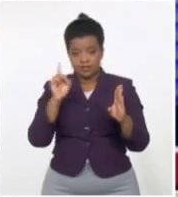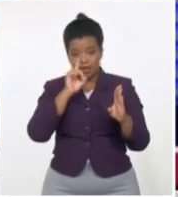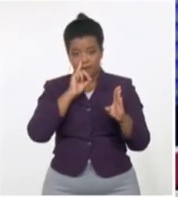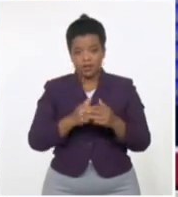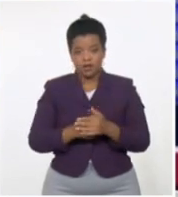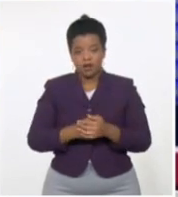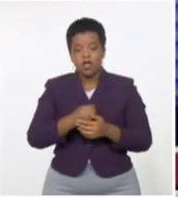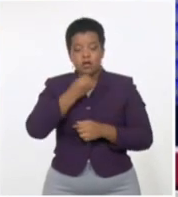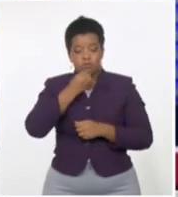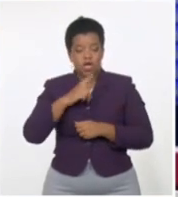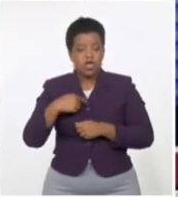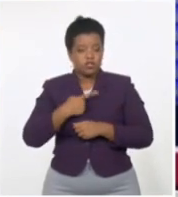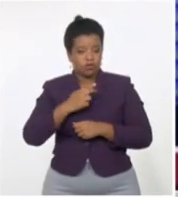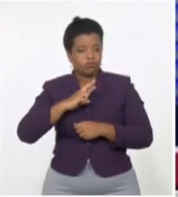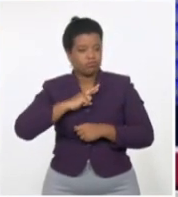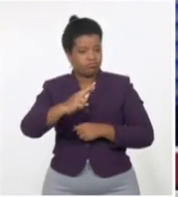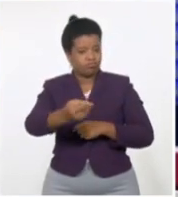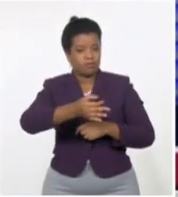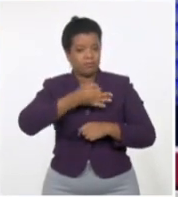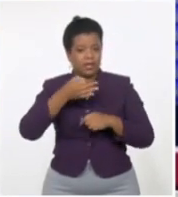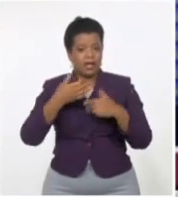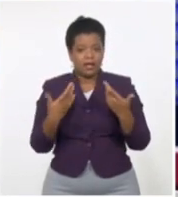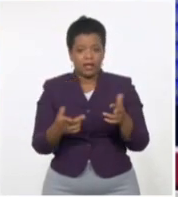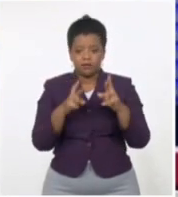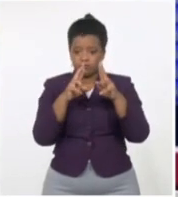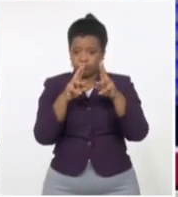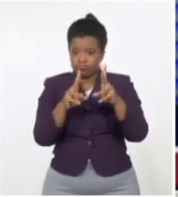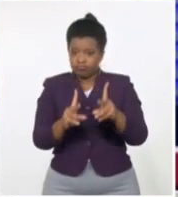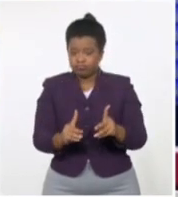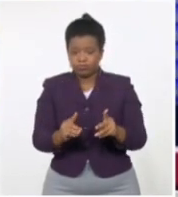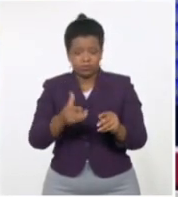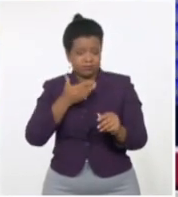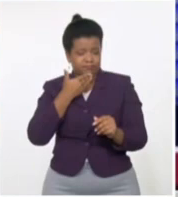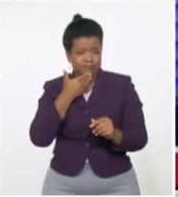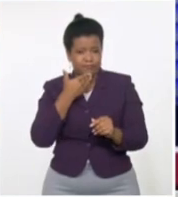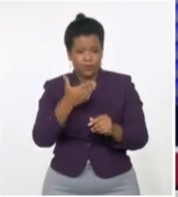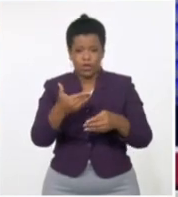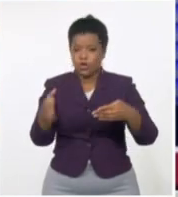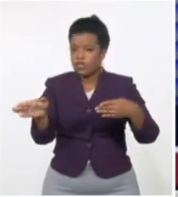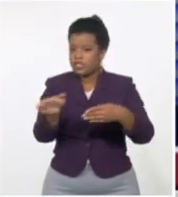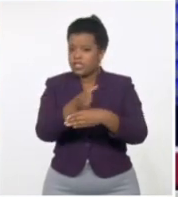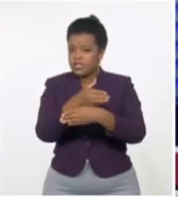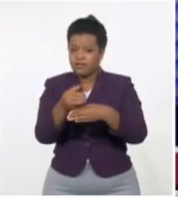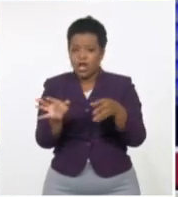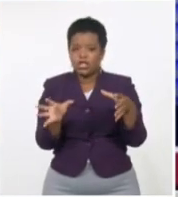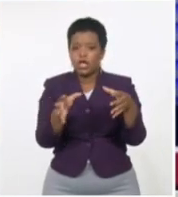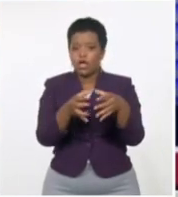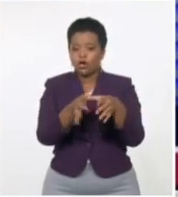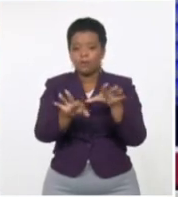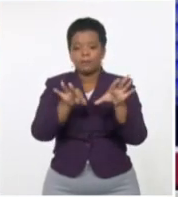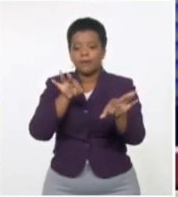puede decir que las respuestas que se han obtenido de inmunidad son muy buenas en los diferentes estratos de